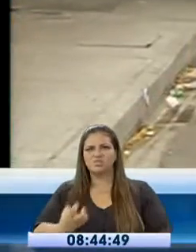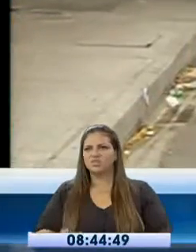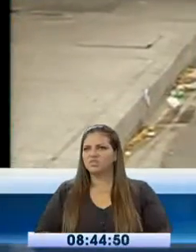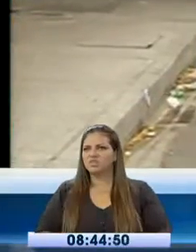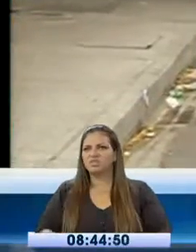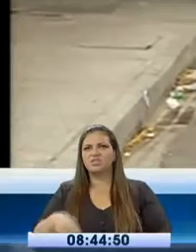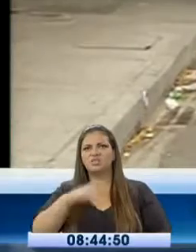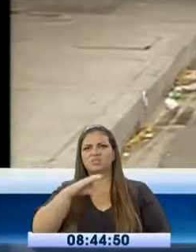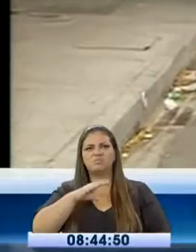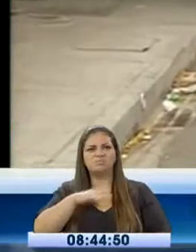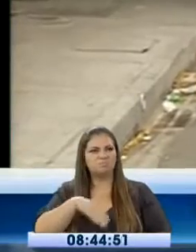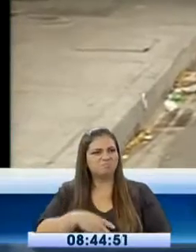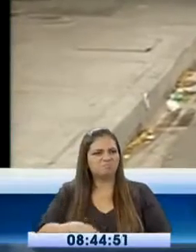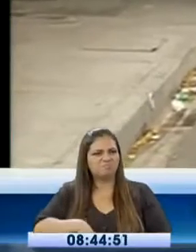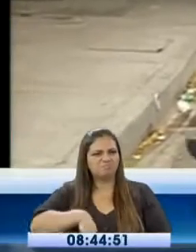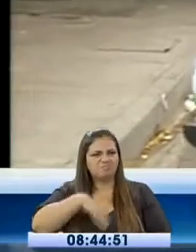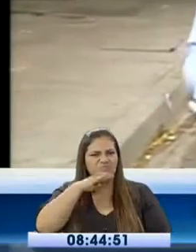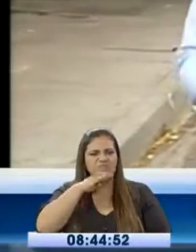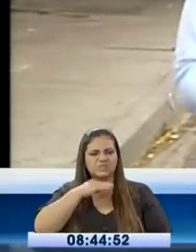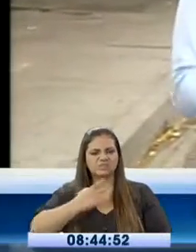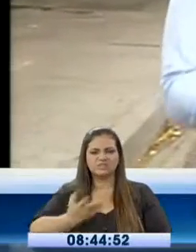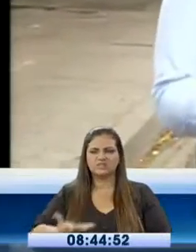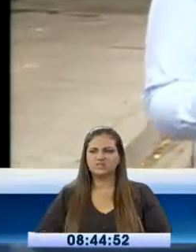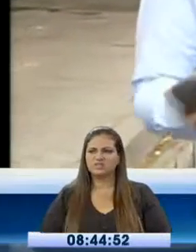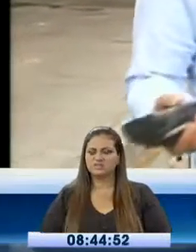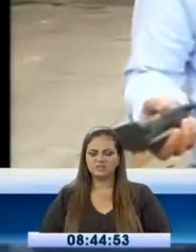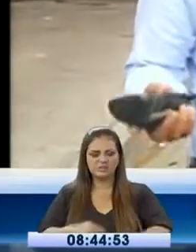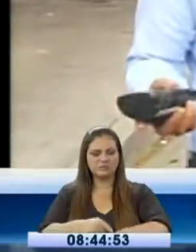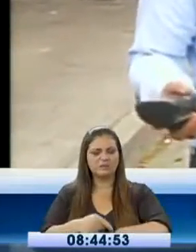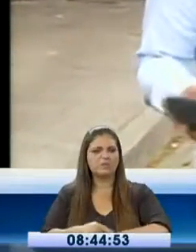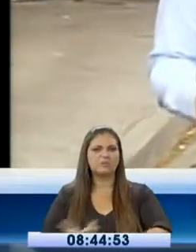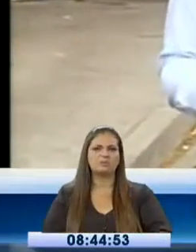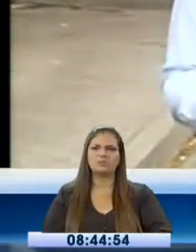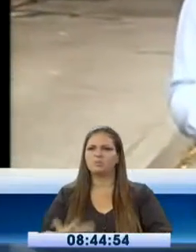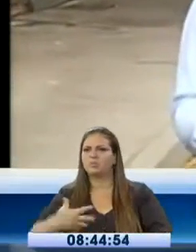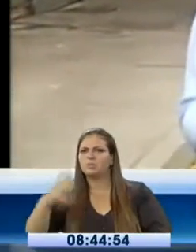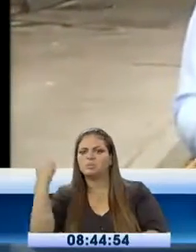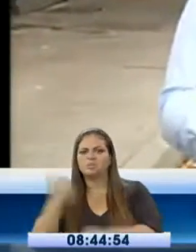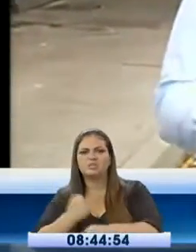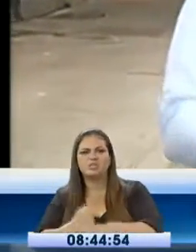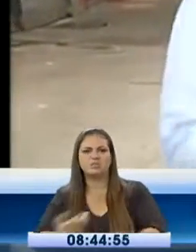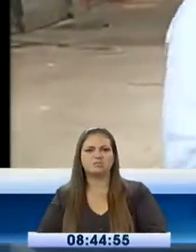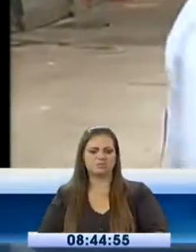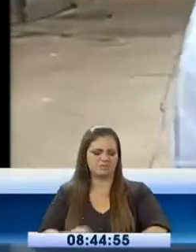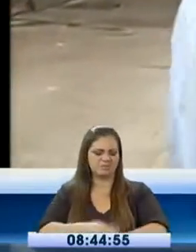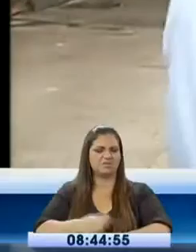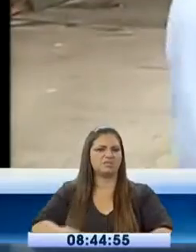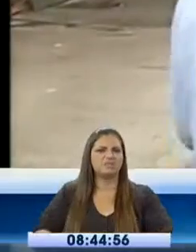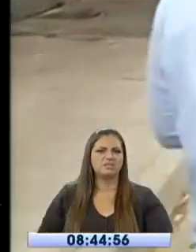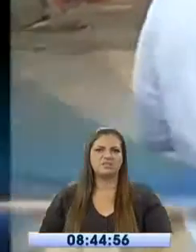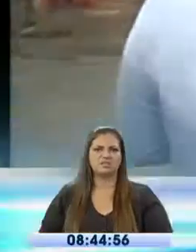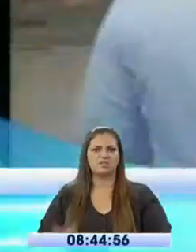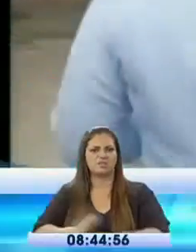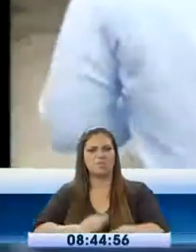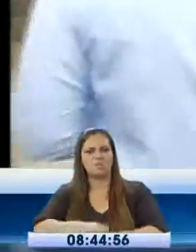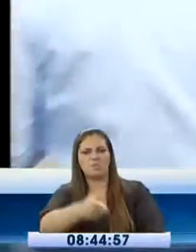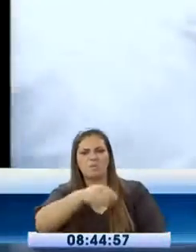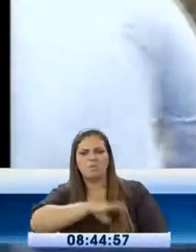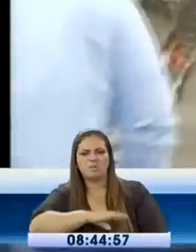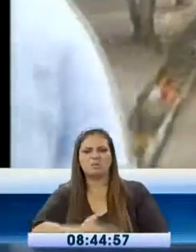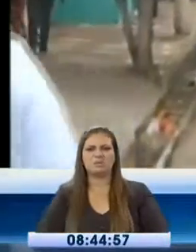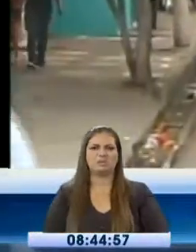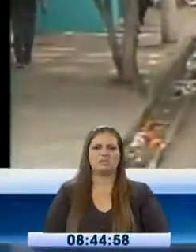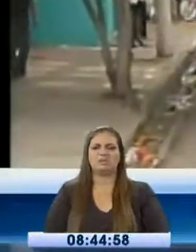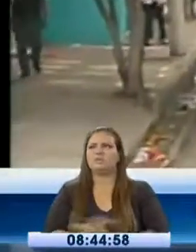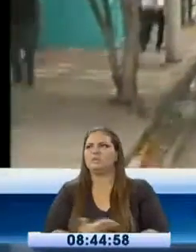con el operativo. Reclaman porque todos están con el apuro de ir a sus sitios de trabajo. Sin embargo, esta acción es lograda